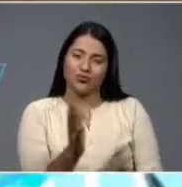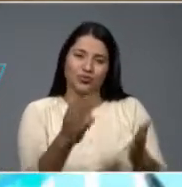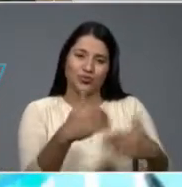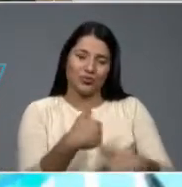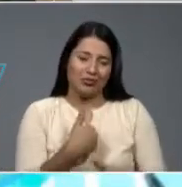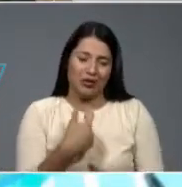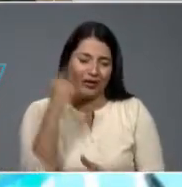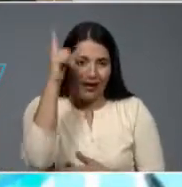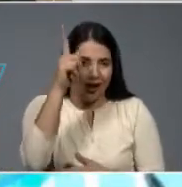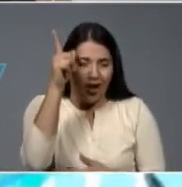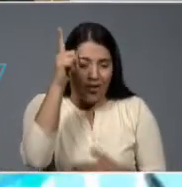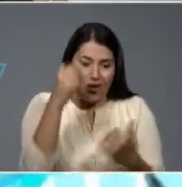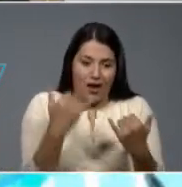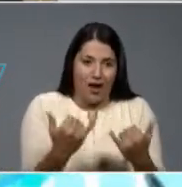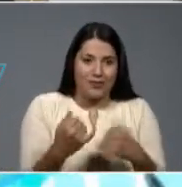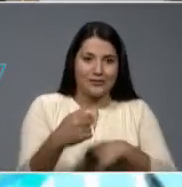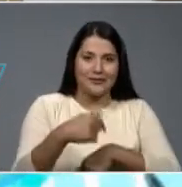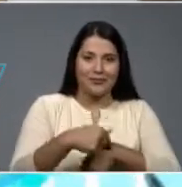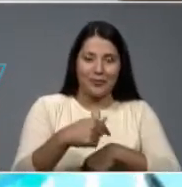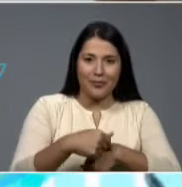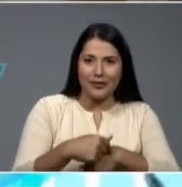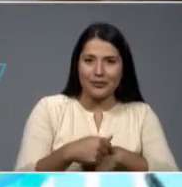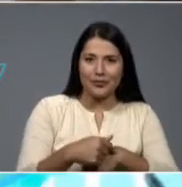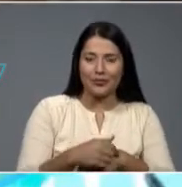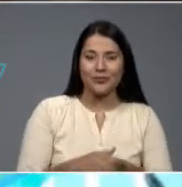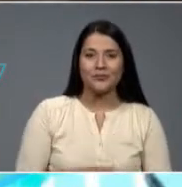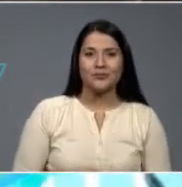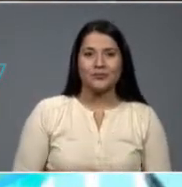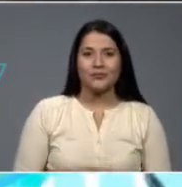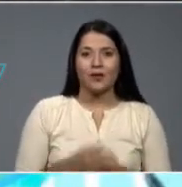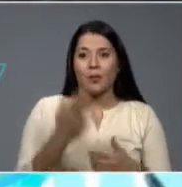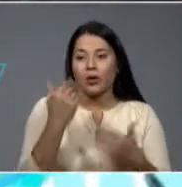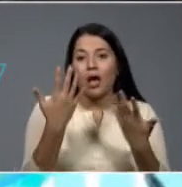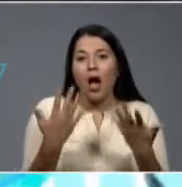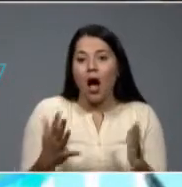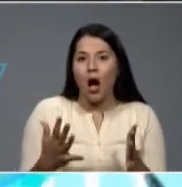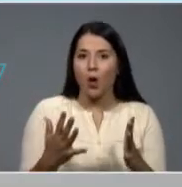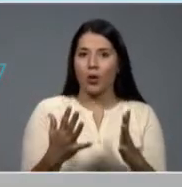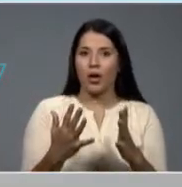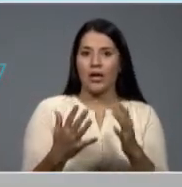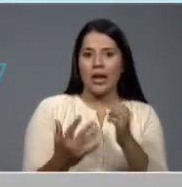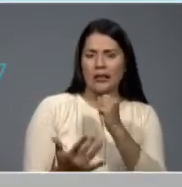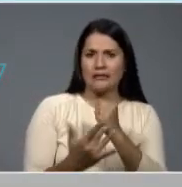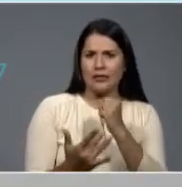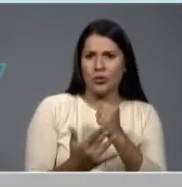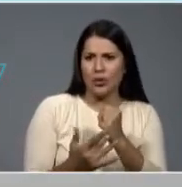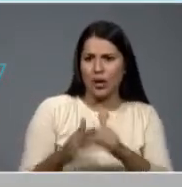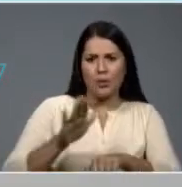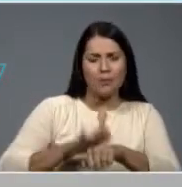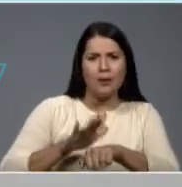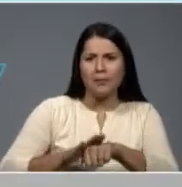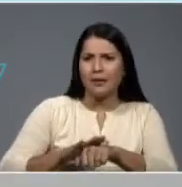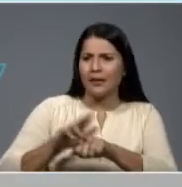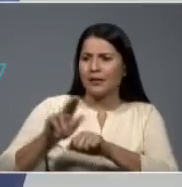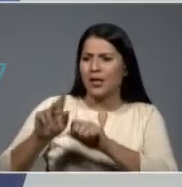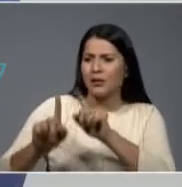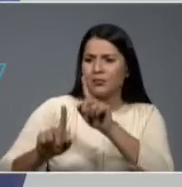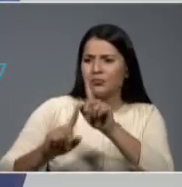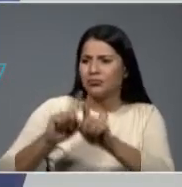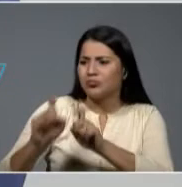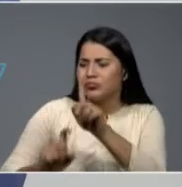en un momento actual en el que el contenido ha llegado a nuestro bolsillo. El Google ciertamente nos permite casi que consultar cualquier